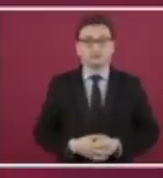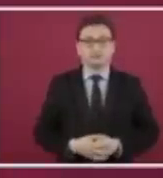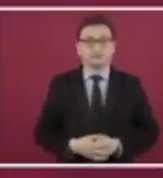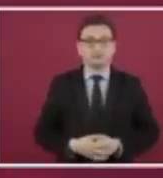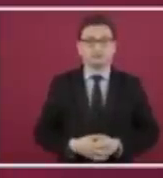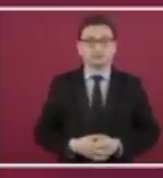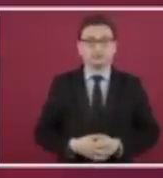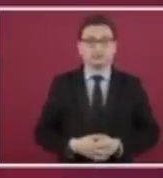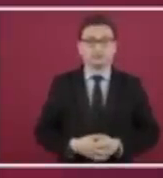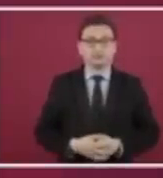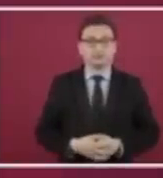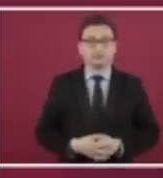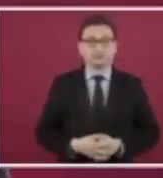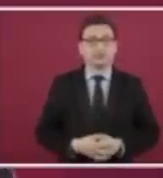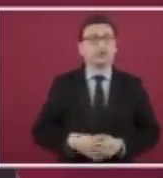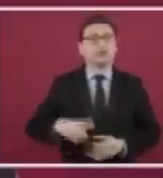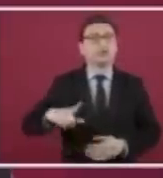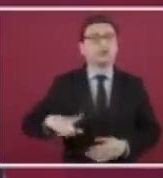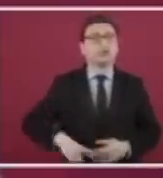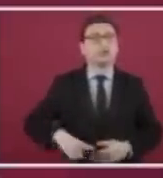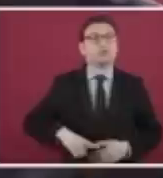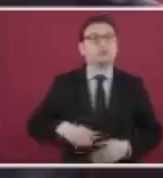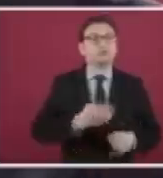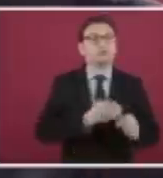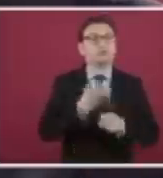los gobiernos estatales.